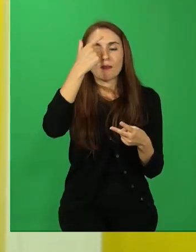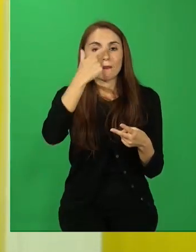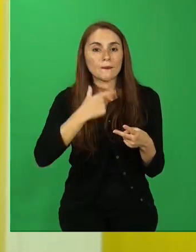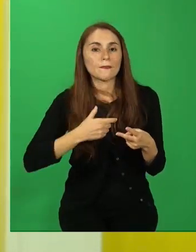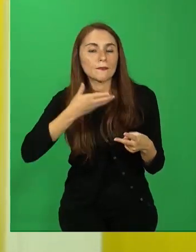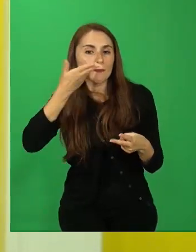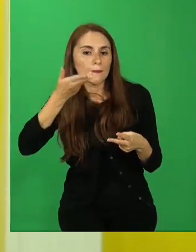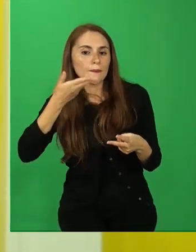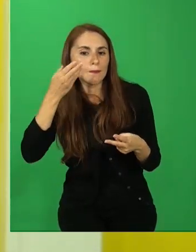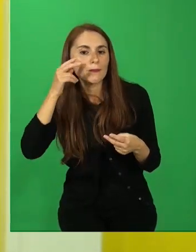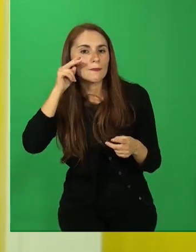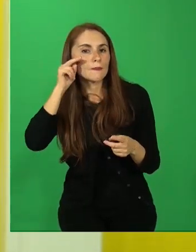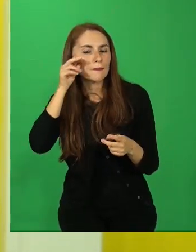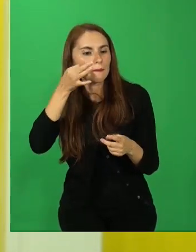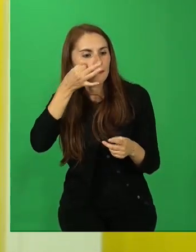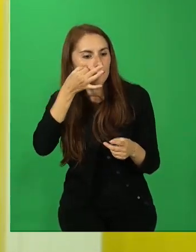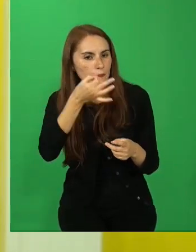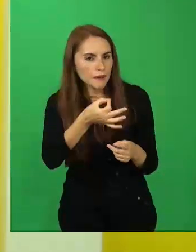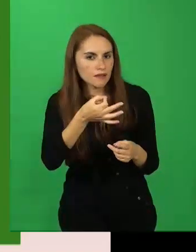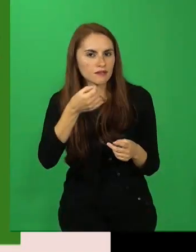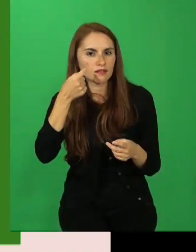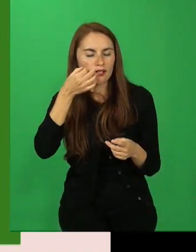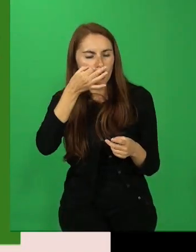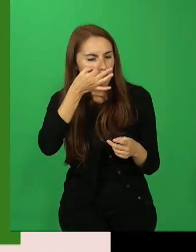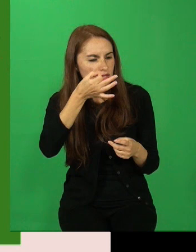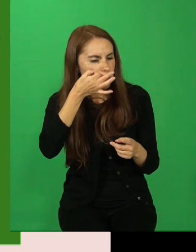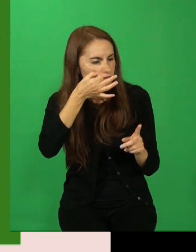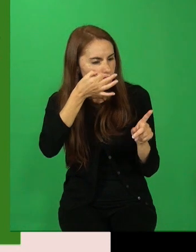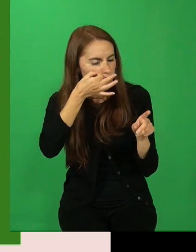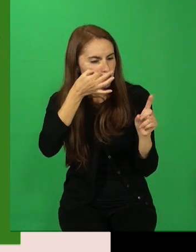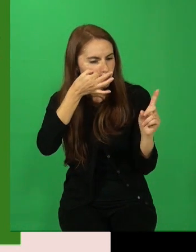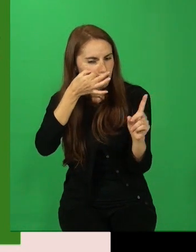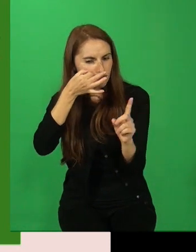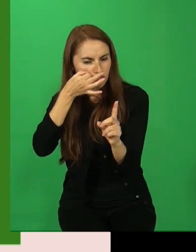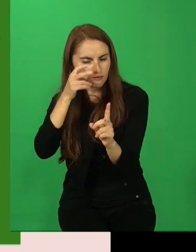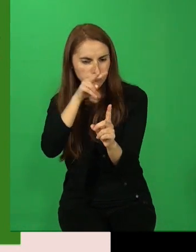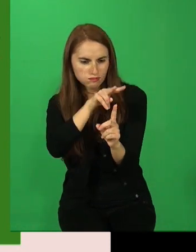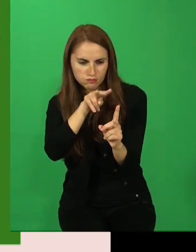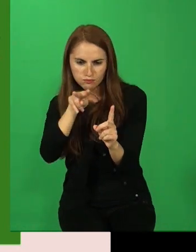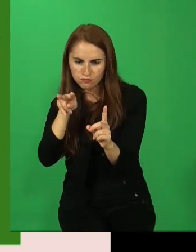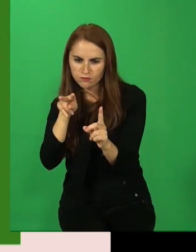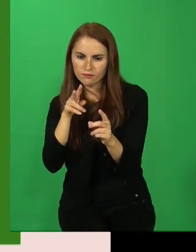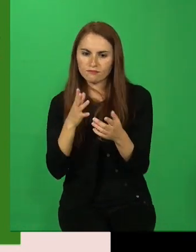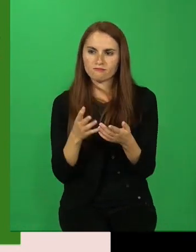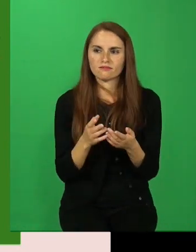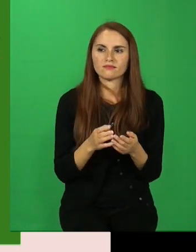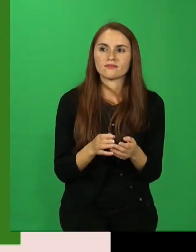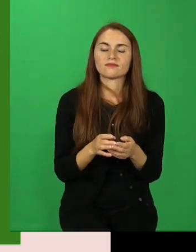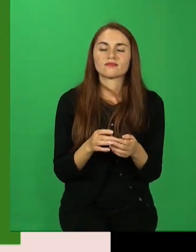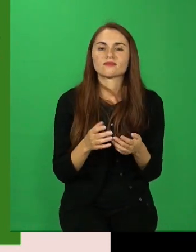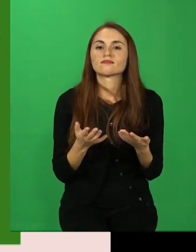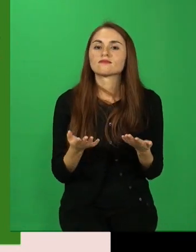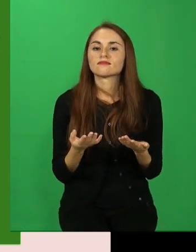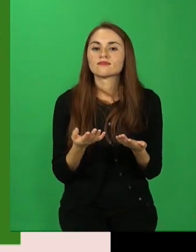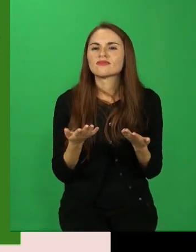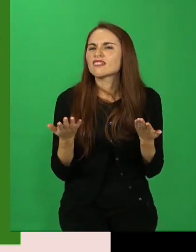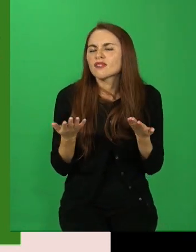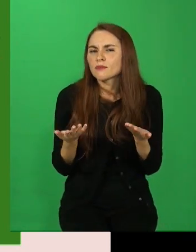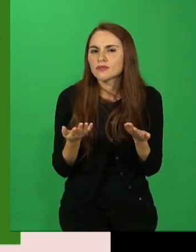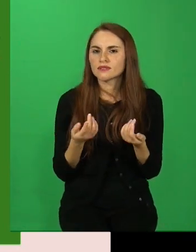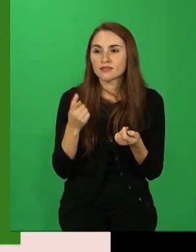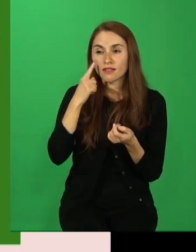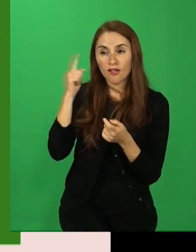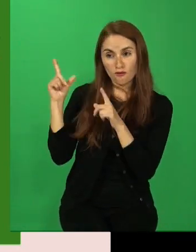con Homero, ¿cierto? Que él está observando cierta situación. Esto sucede con el narrador testigo. Es un